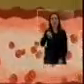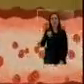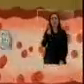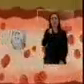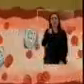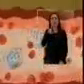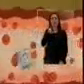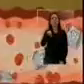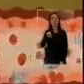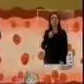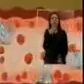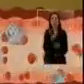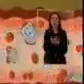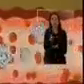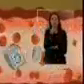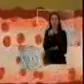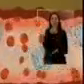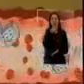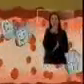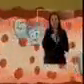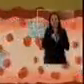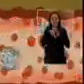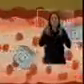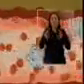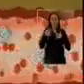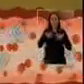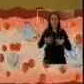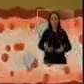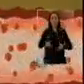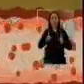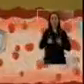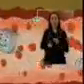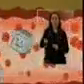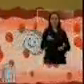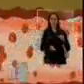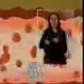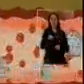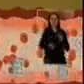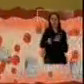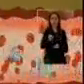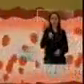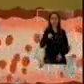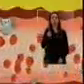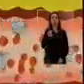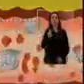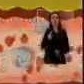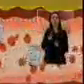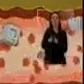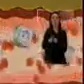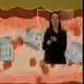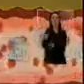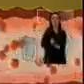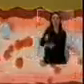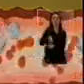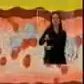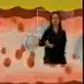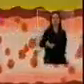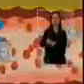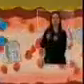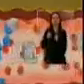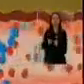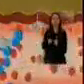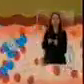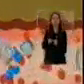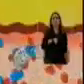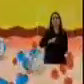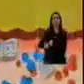insulina. Cuando consumimos azúcar en exceso, nuestro cuerpo tiene que producir tanta insulina para procesarla que puede terminar